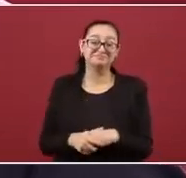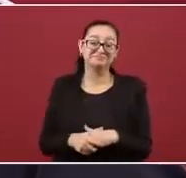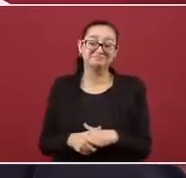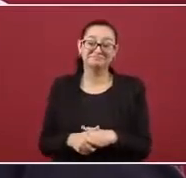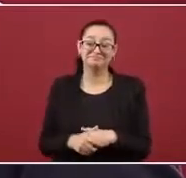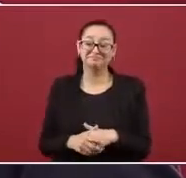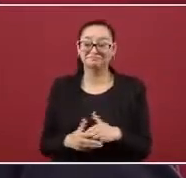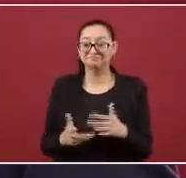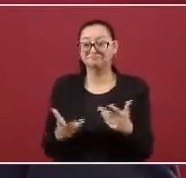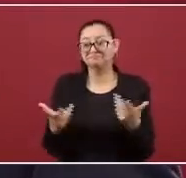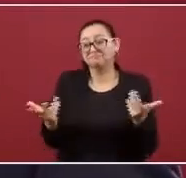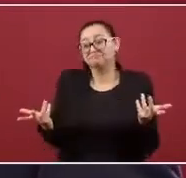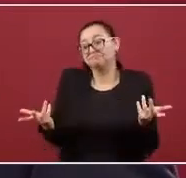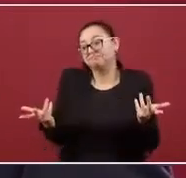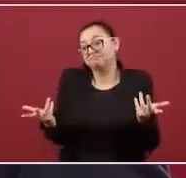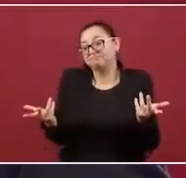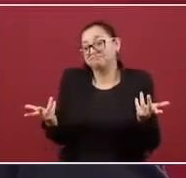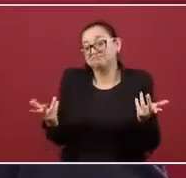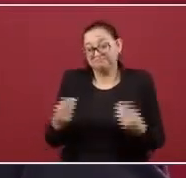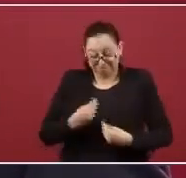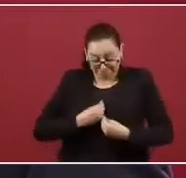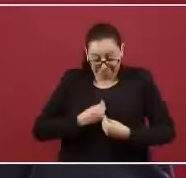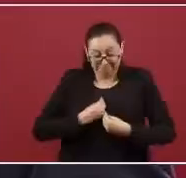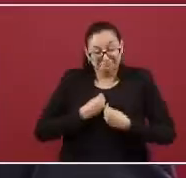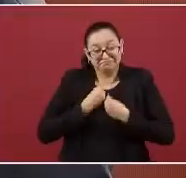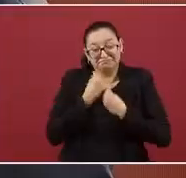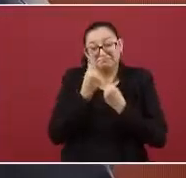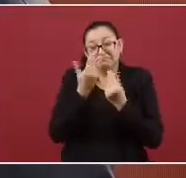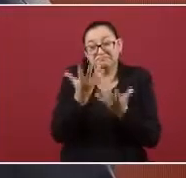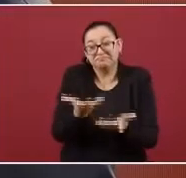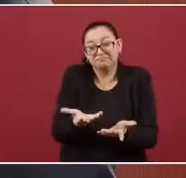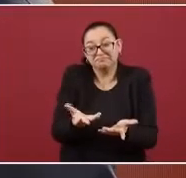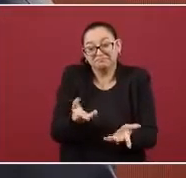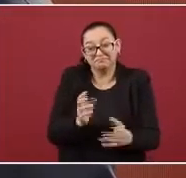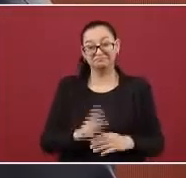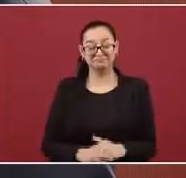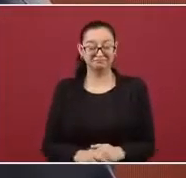Pues es una expresión. Ellos